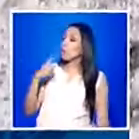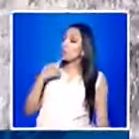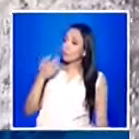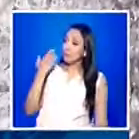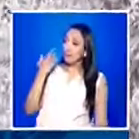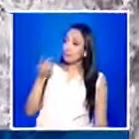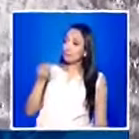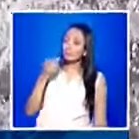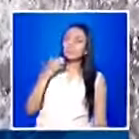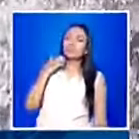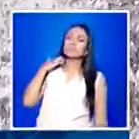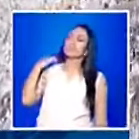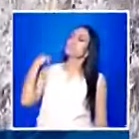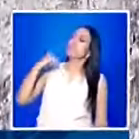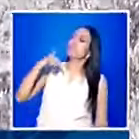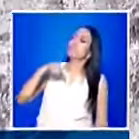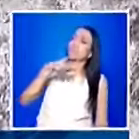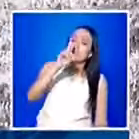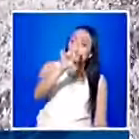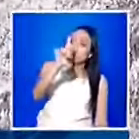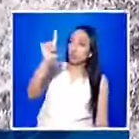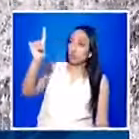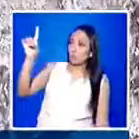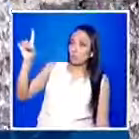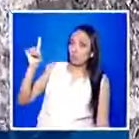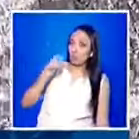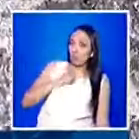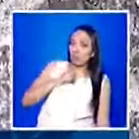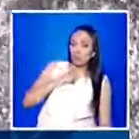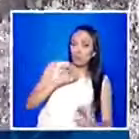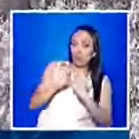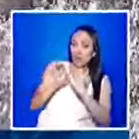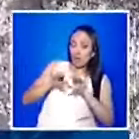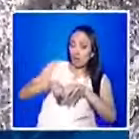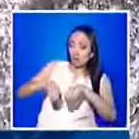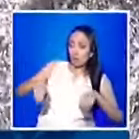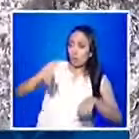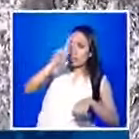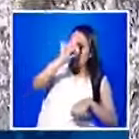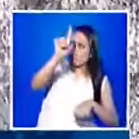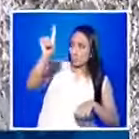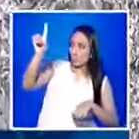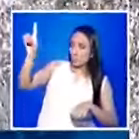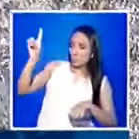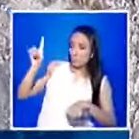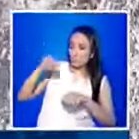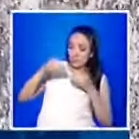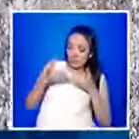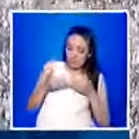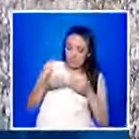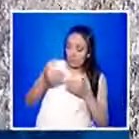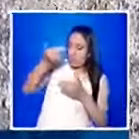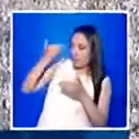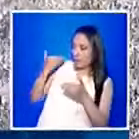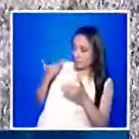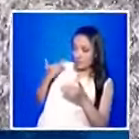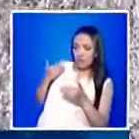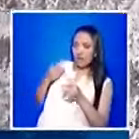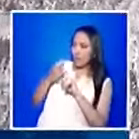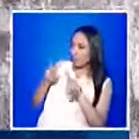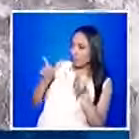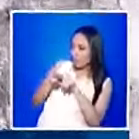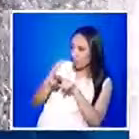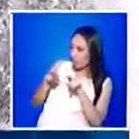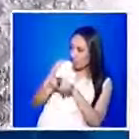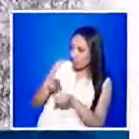cierto, a cada uno de los propietarios les corresponde arreglar las tuberías del medidor para adentro, pero usted me decía que es la misma red, ¿no? La